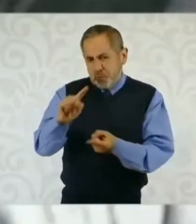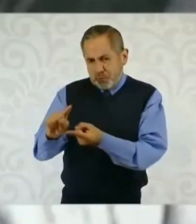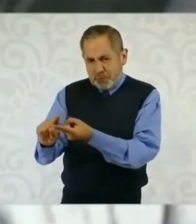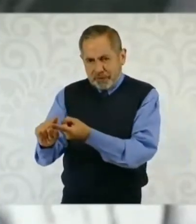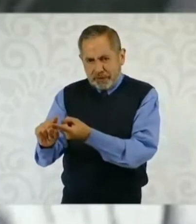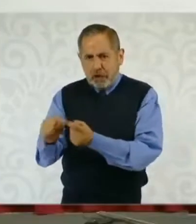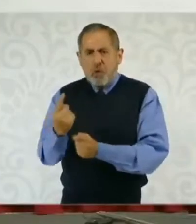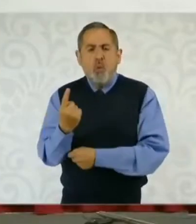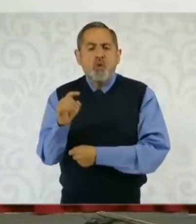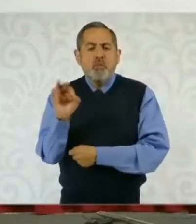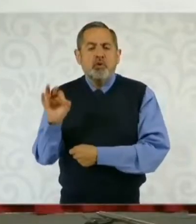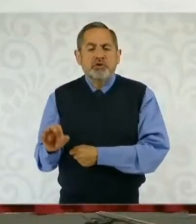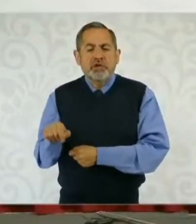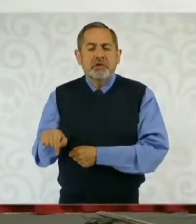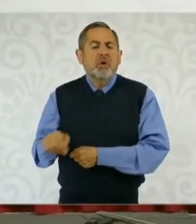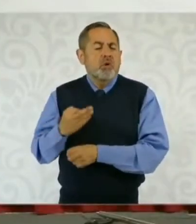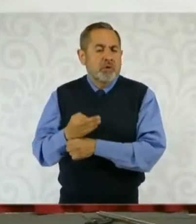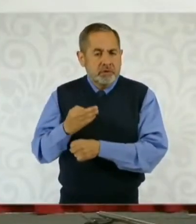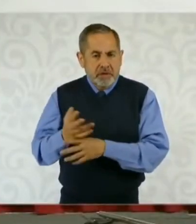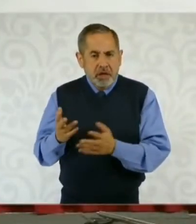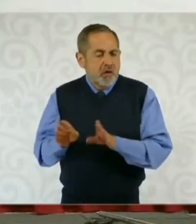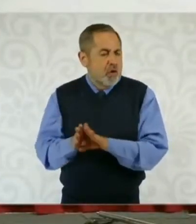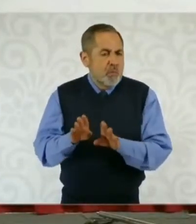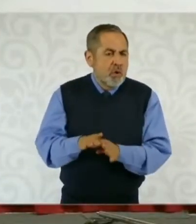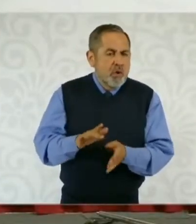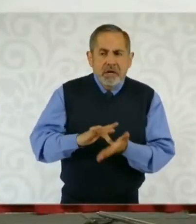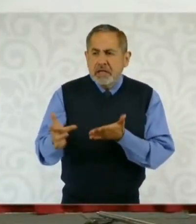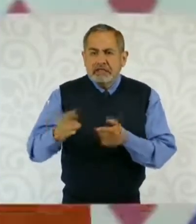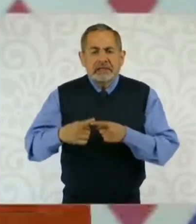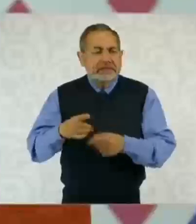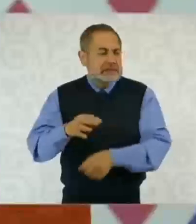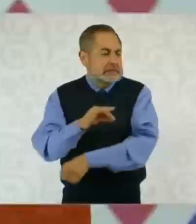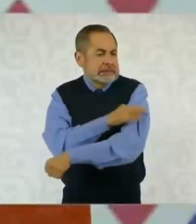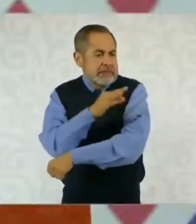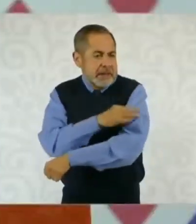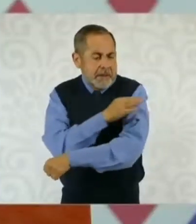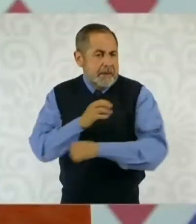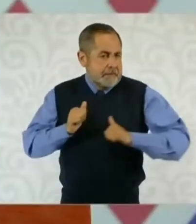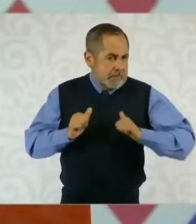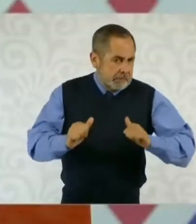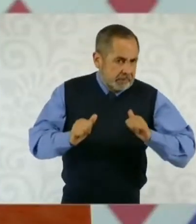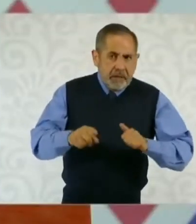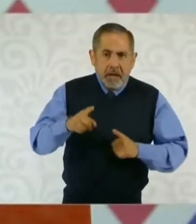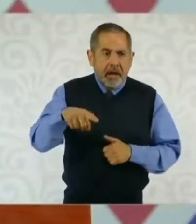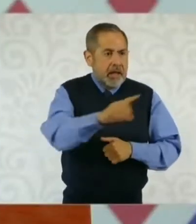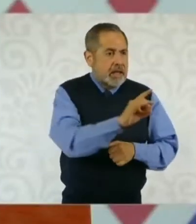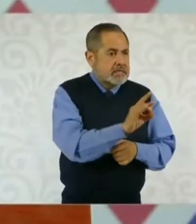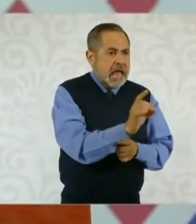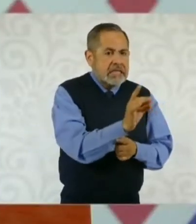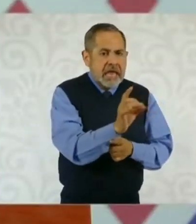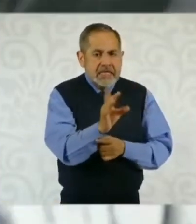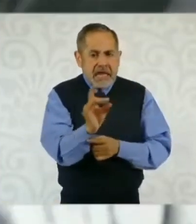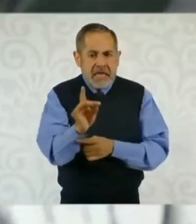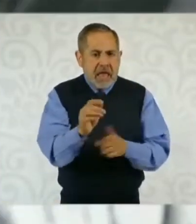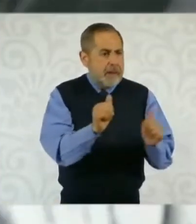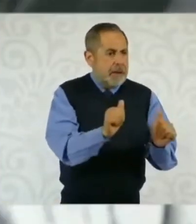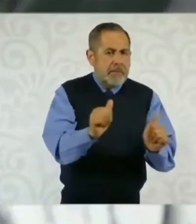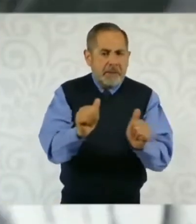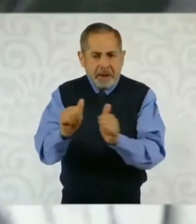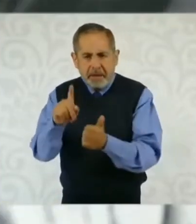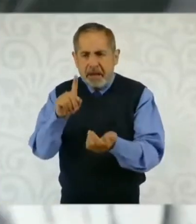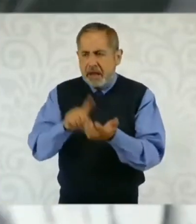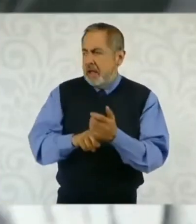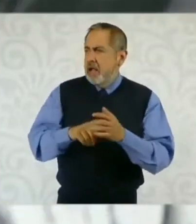pandemia. Y eso se ha logrado entre la vacunación, la inmunidad por rebaño y el mismo cambio